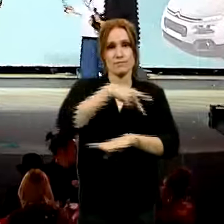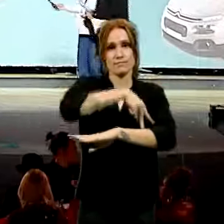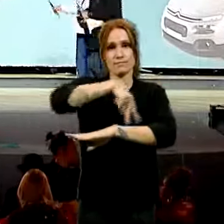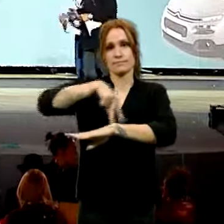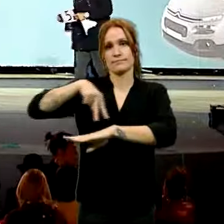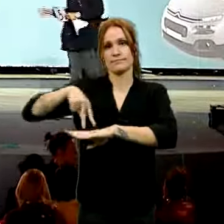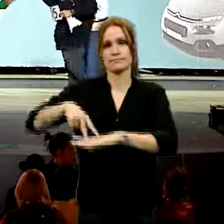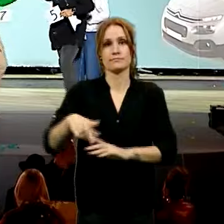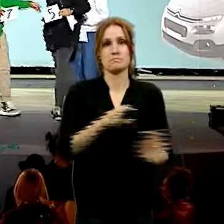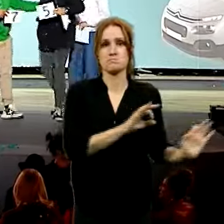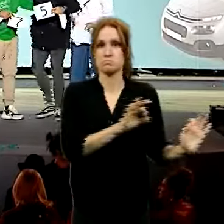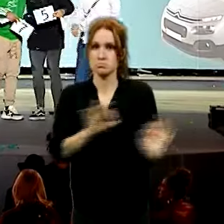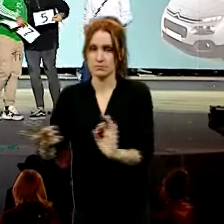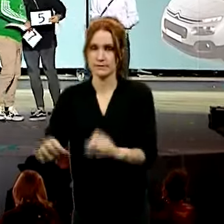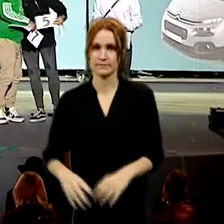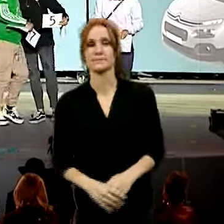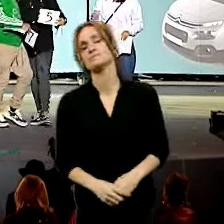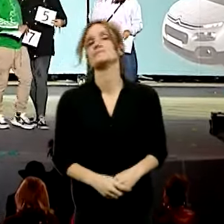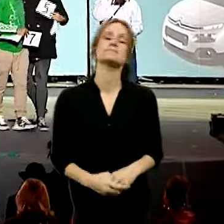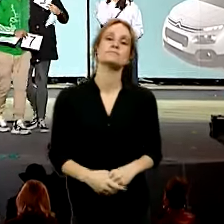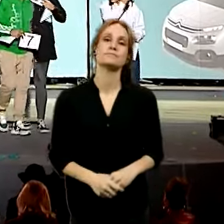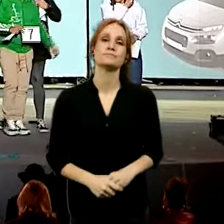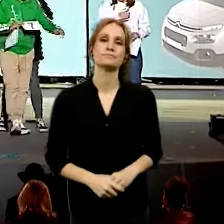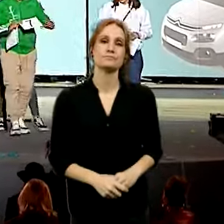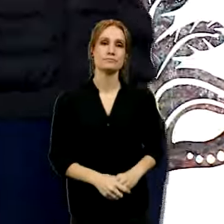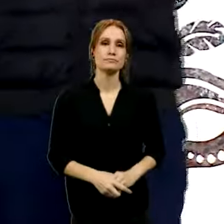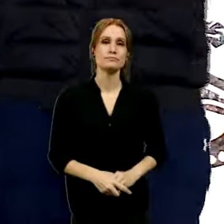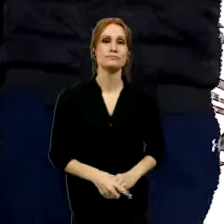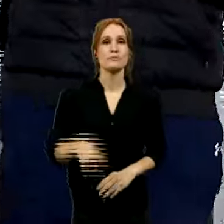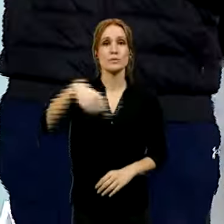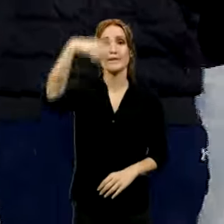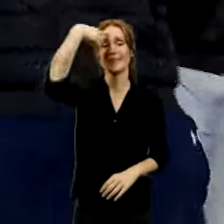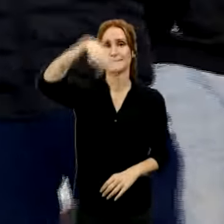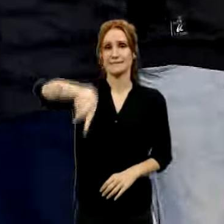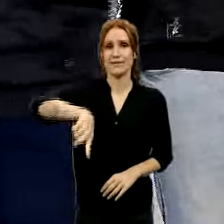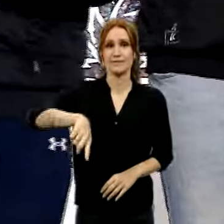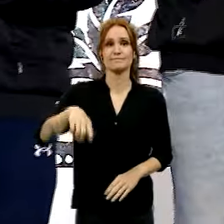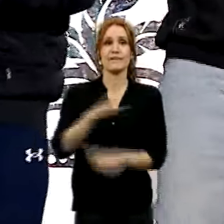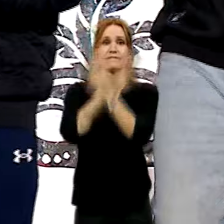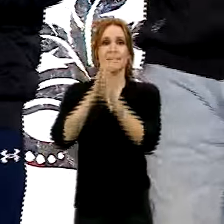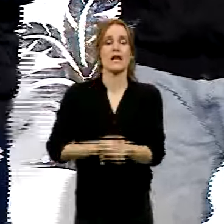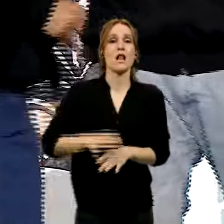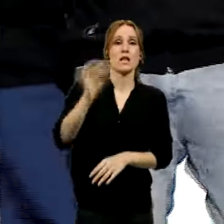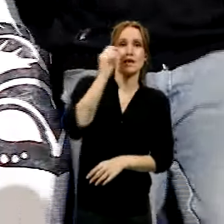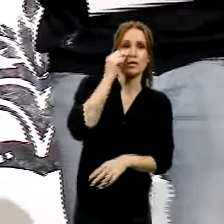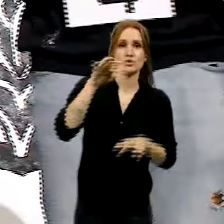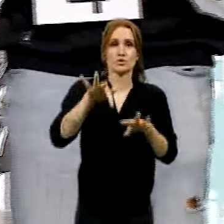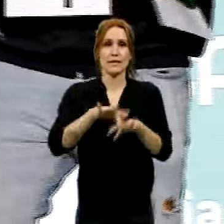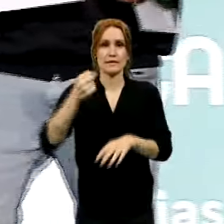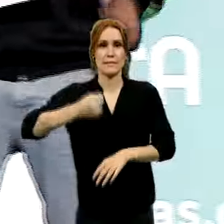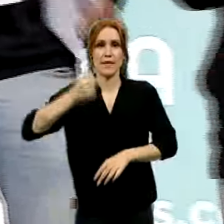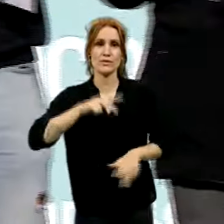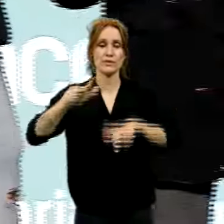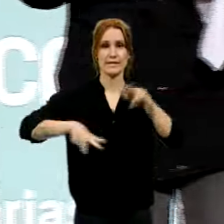caigan. Colocados por el orden, ¿vale? Ya saben qué pasa en esta gran final. Lo repetimos. Legañoso, Chancleta, Majadero, Seren